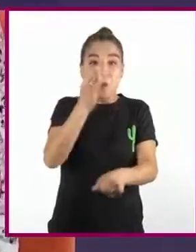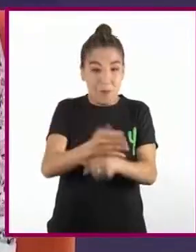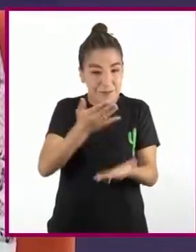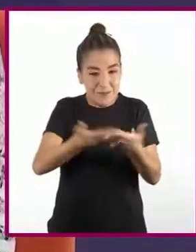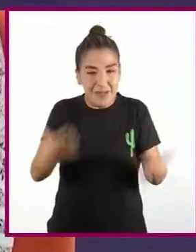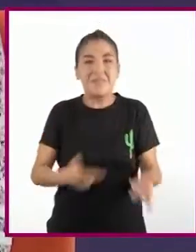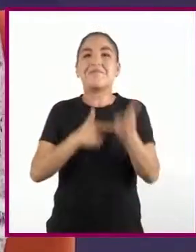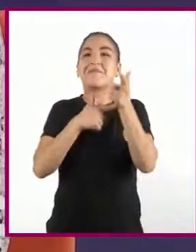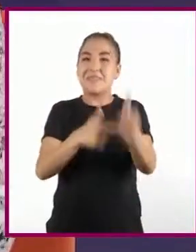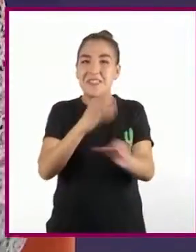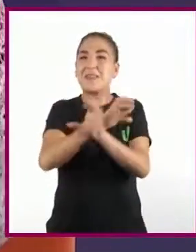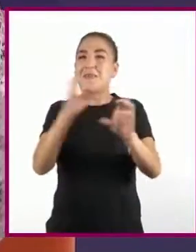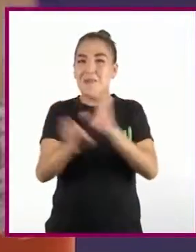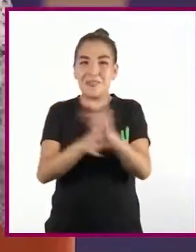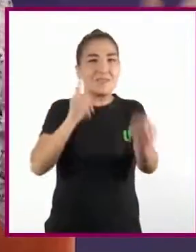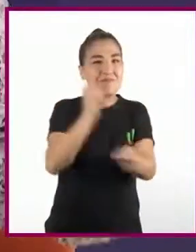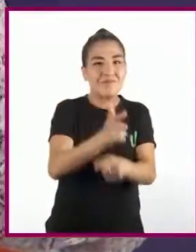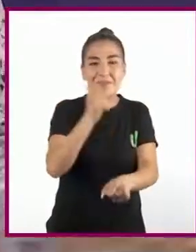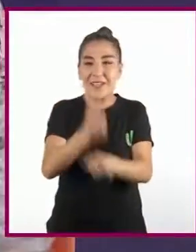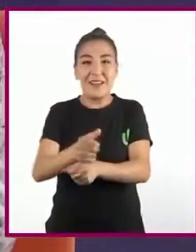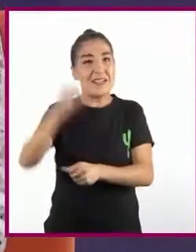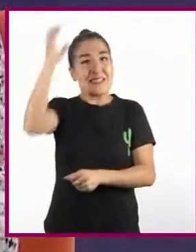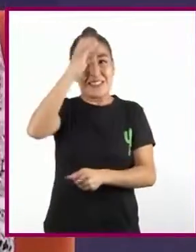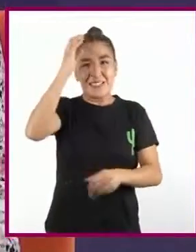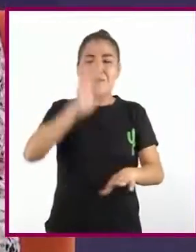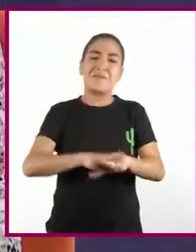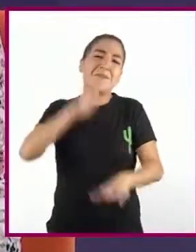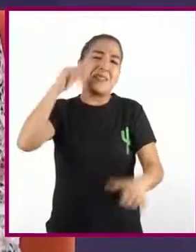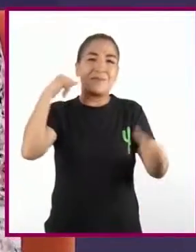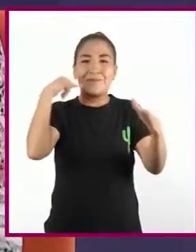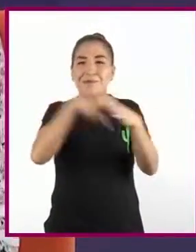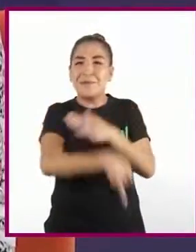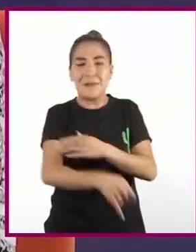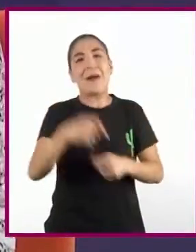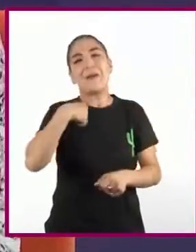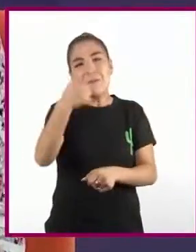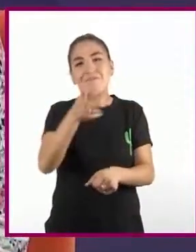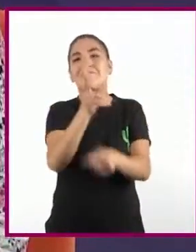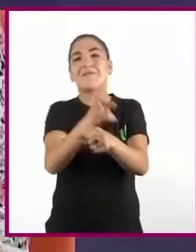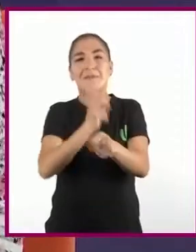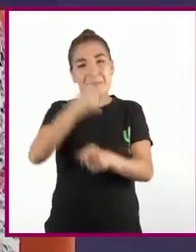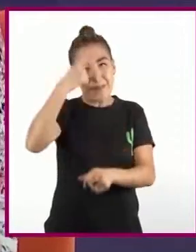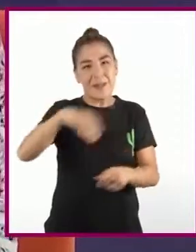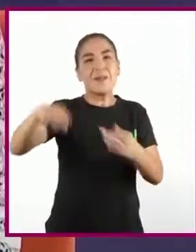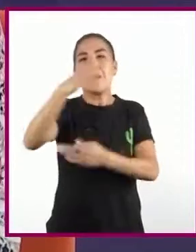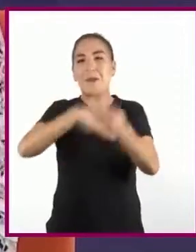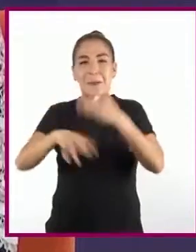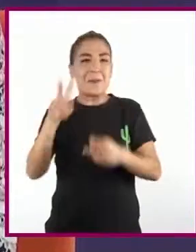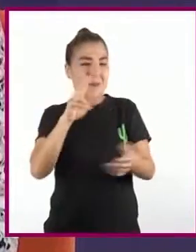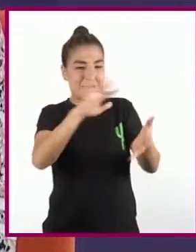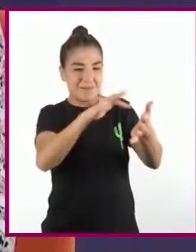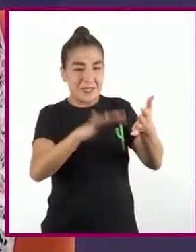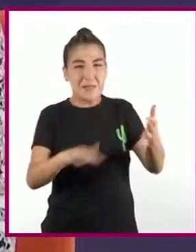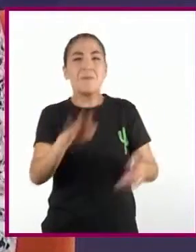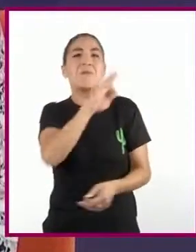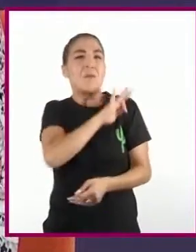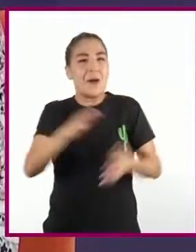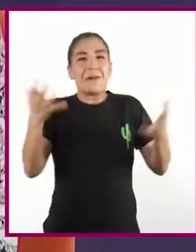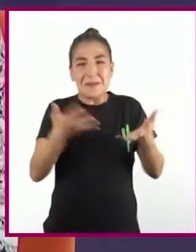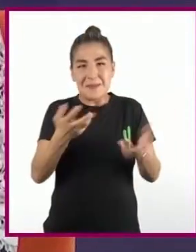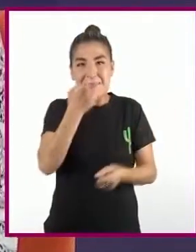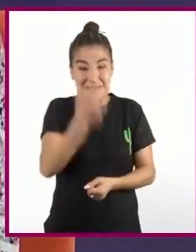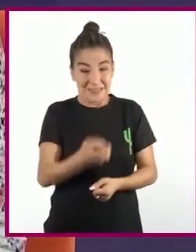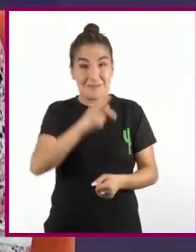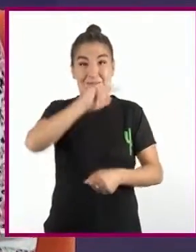seguir descubriendo. La ciencia es extremadamente amplia y entonces pues yo los invito a que todos aportemos, la verdad, todos podemos hacer de